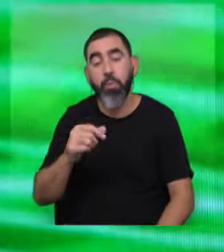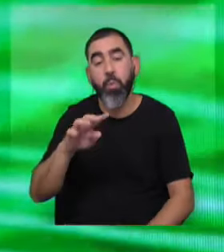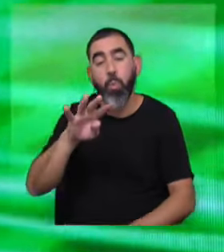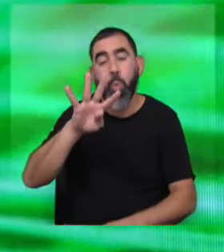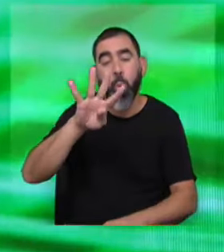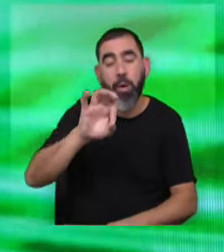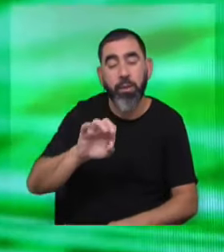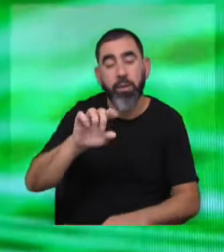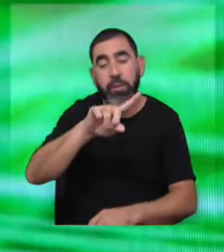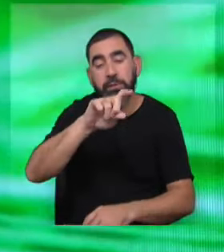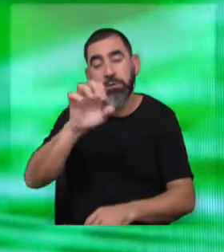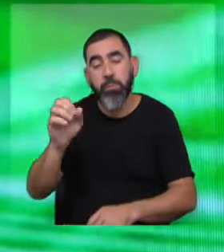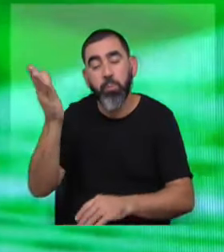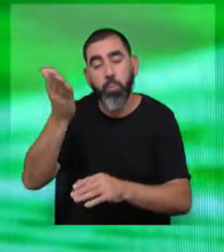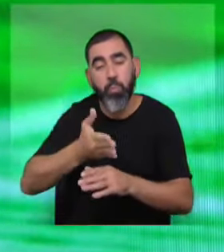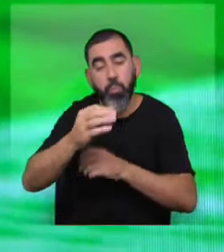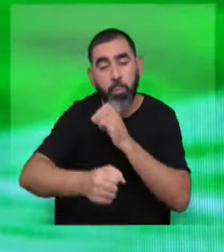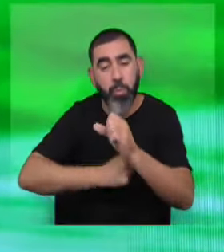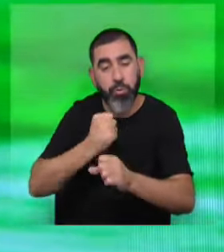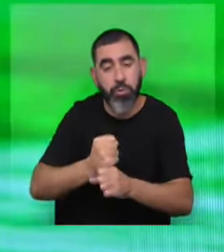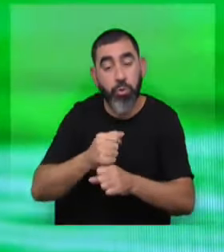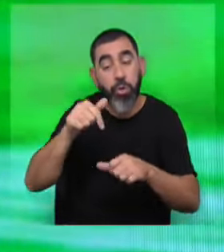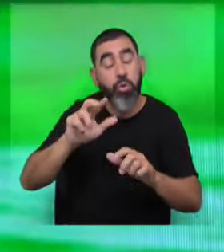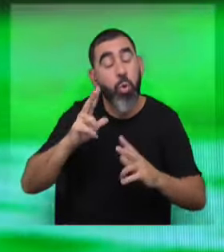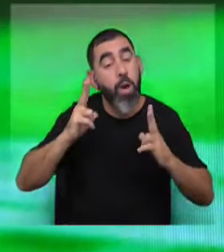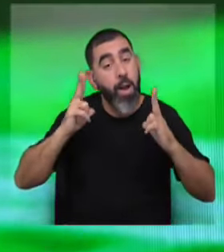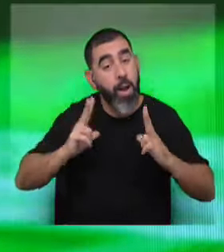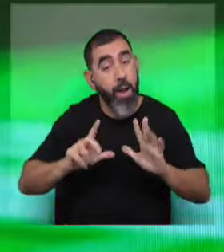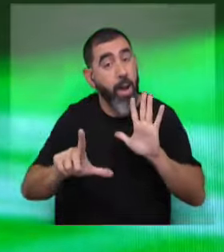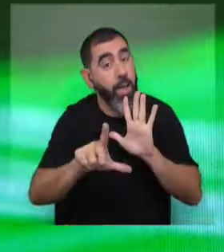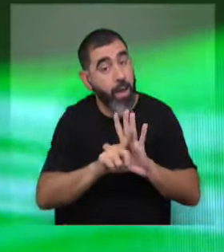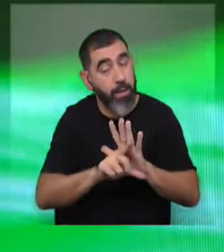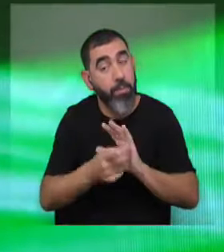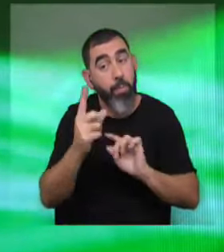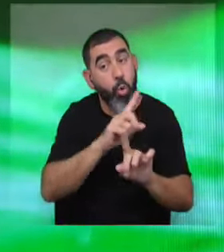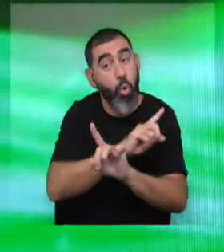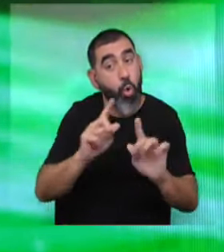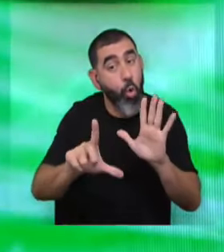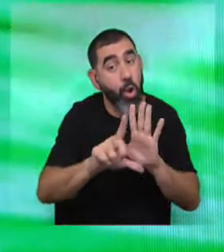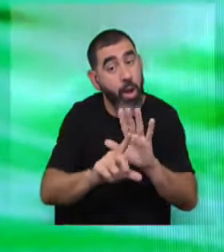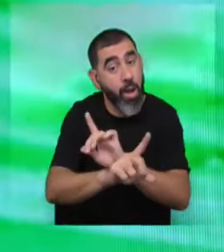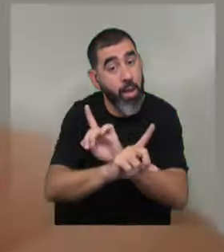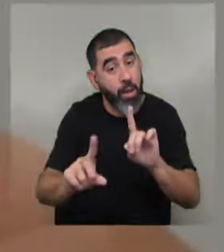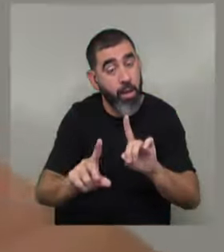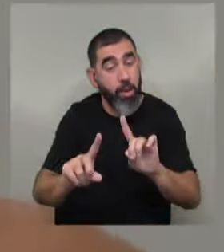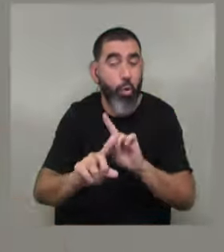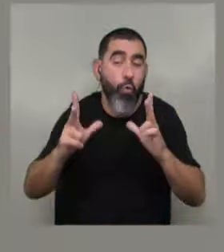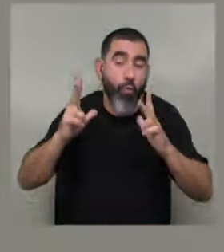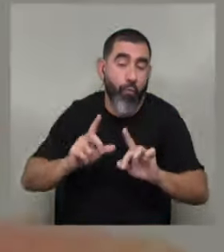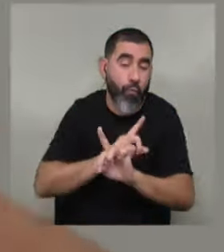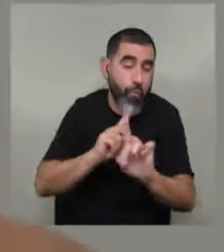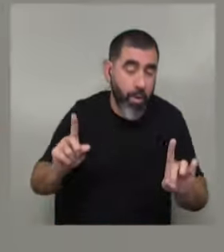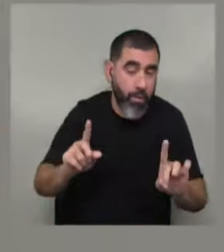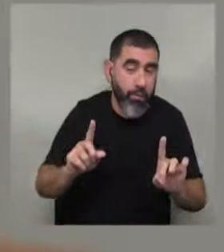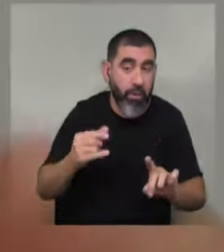40 al 100% de interés anual. Eso dentro del campo regulado. Lo que estamos viendo en el campo no regulado o en el campo informal,